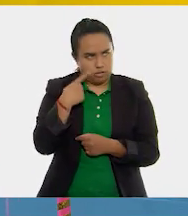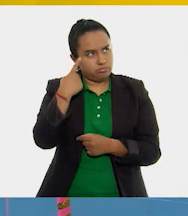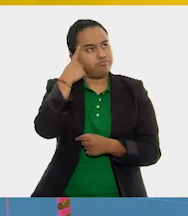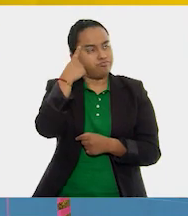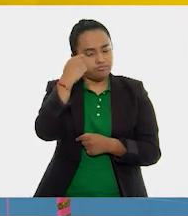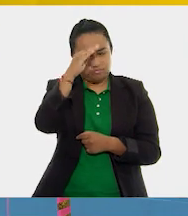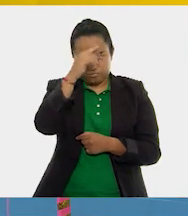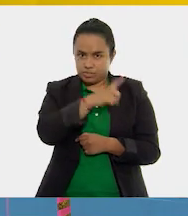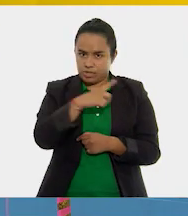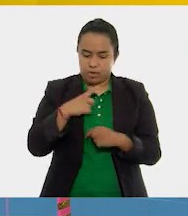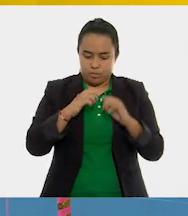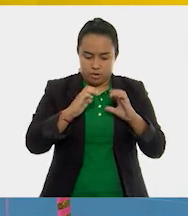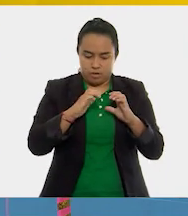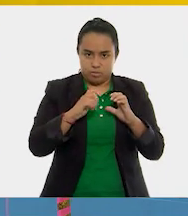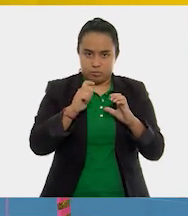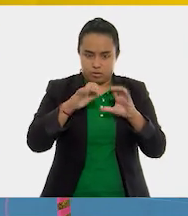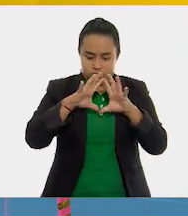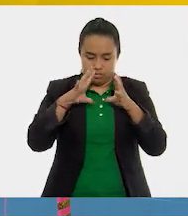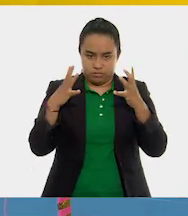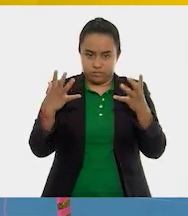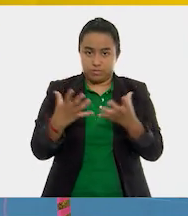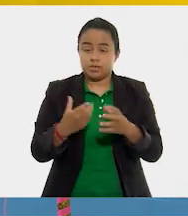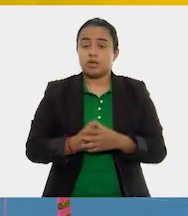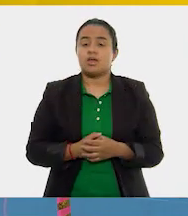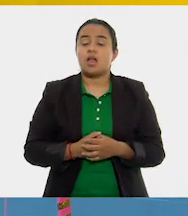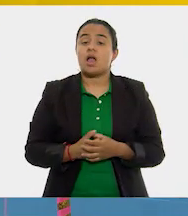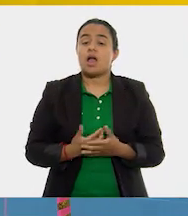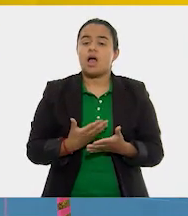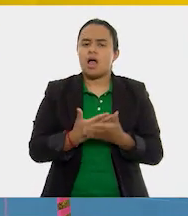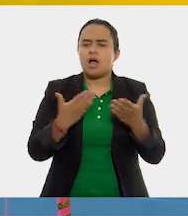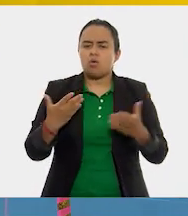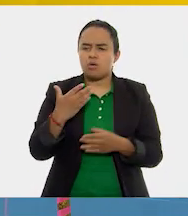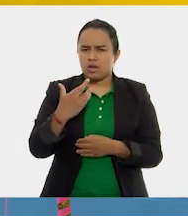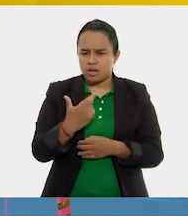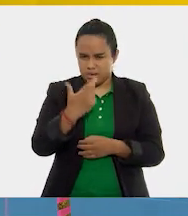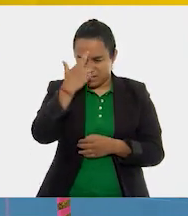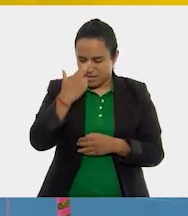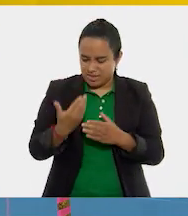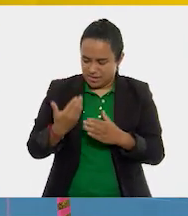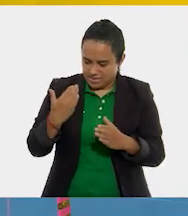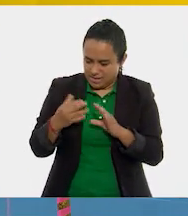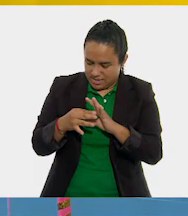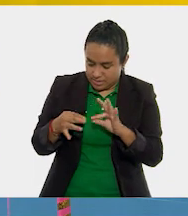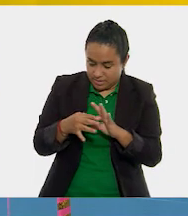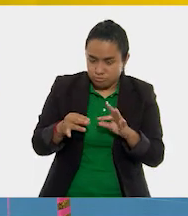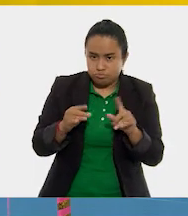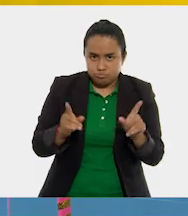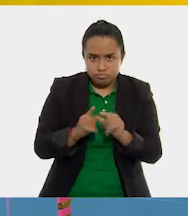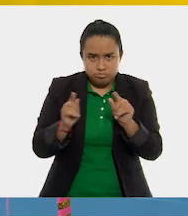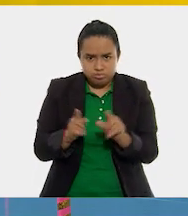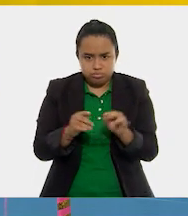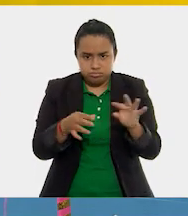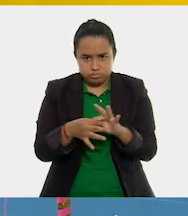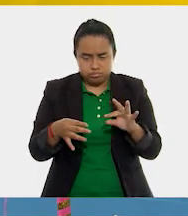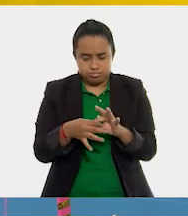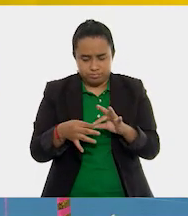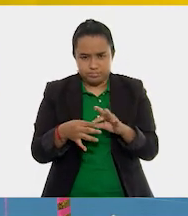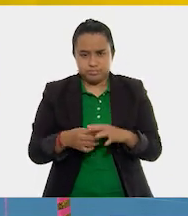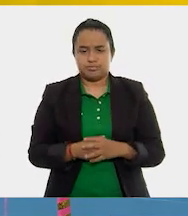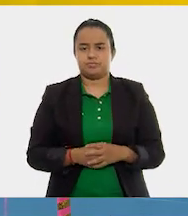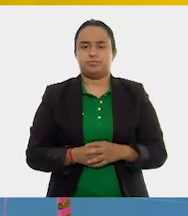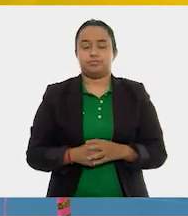conscientes del cuidado de nuestro planeta. Vamos ahora a recordar todo lo que hemos estado hablando y abordando en nuestra